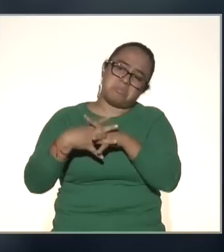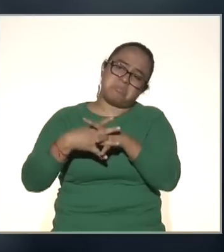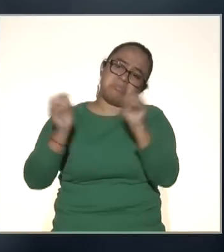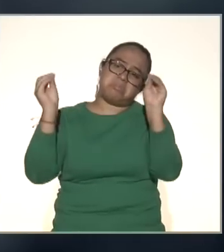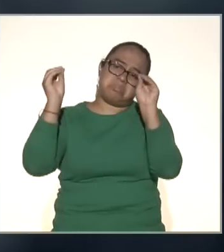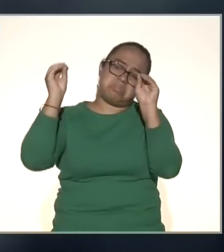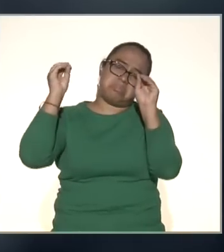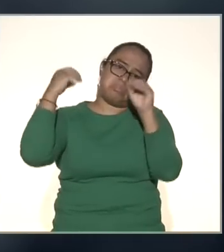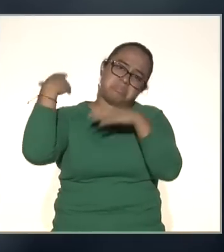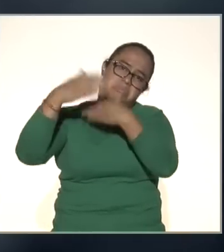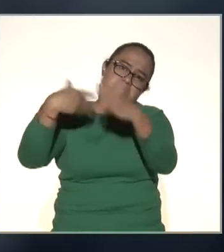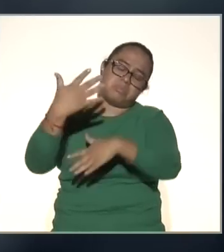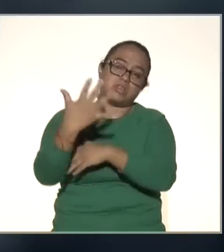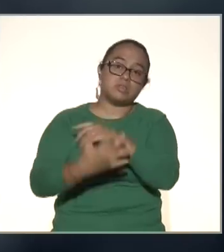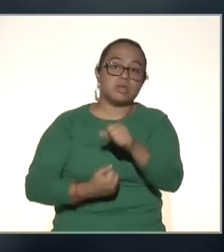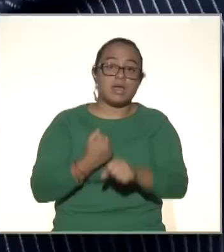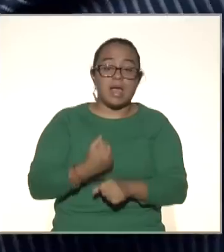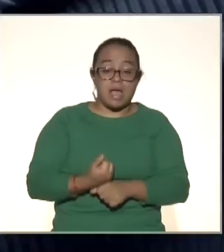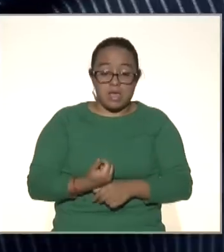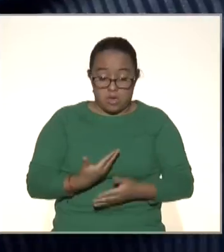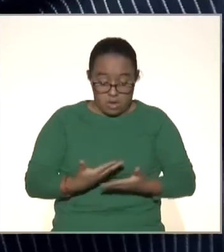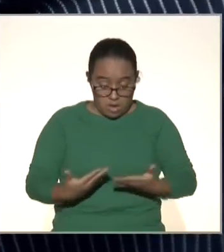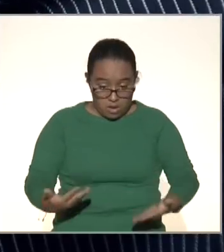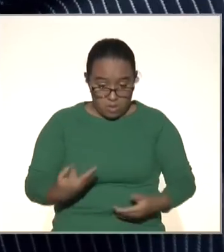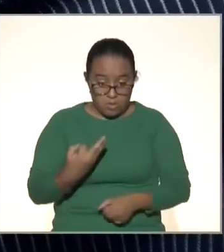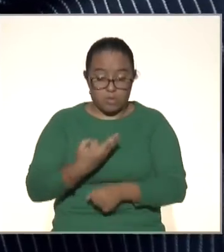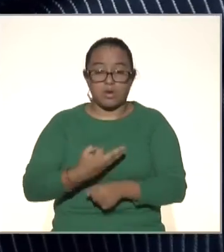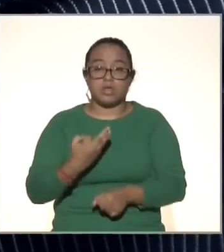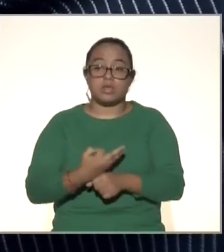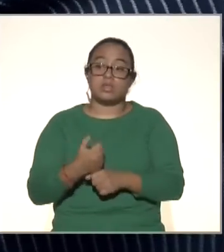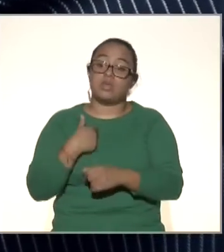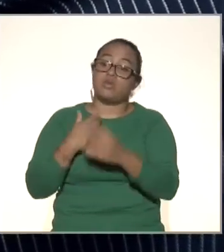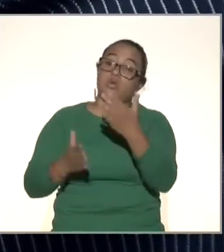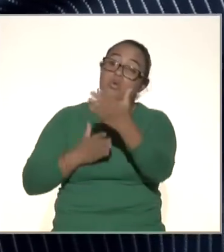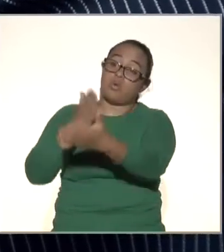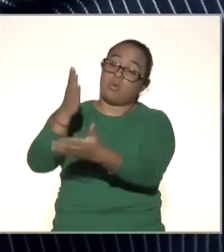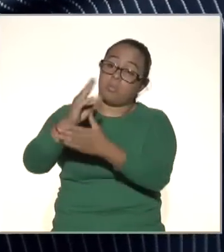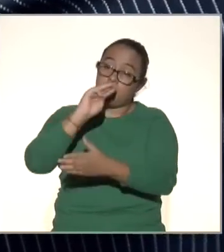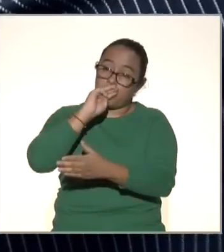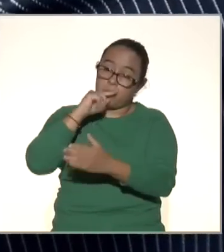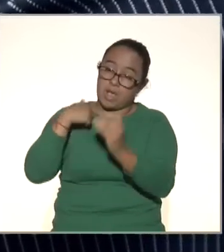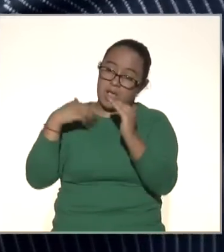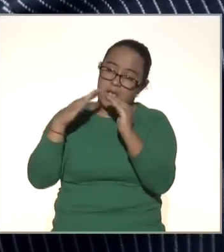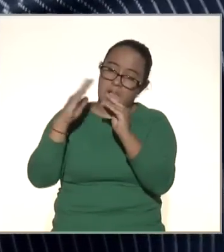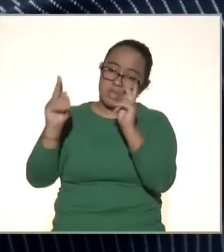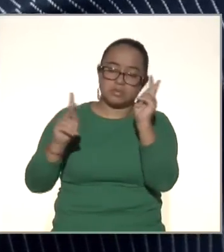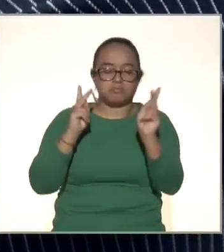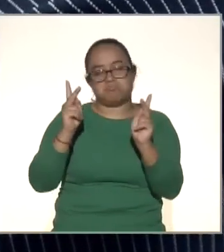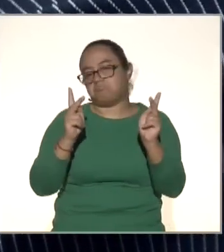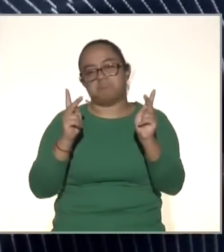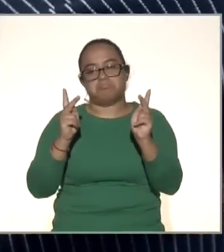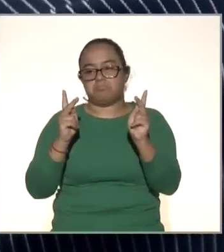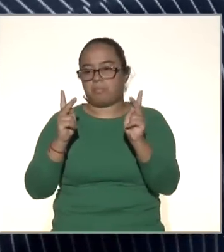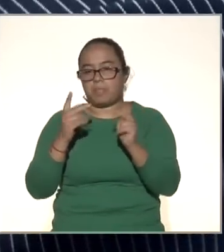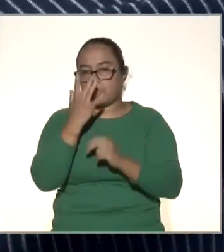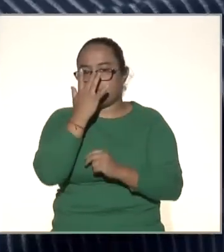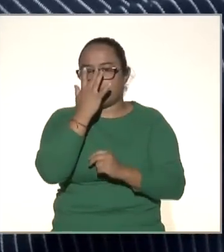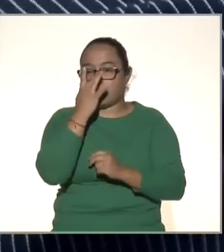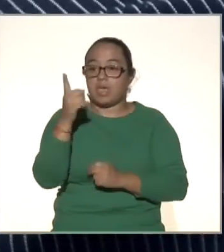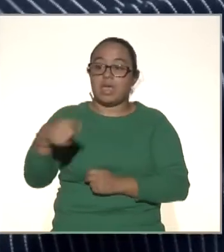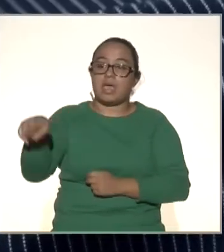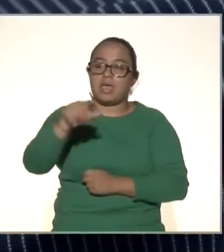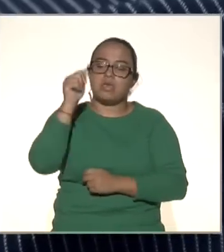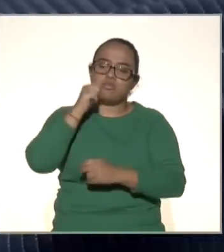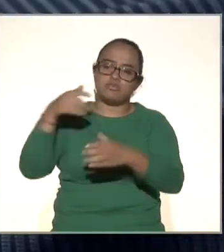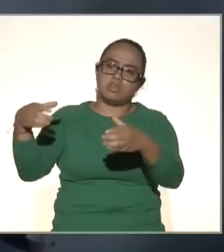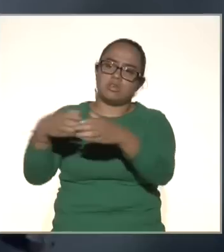y hasta la fecha yo ya no voy a casa de mi madre. Ellos pasan la